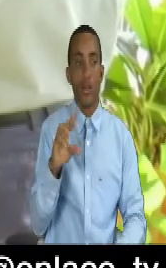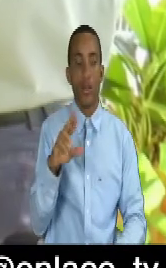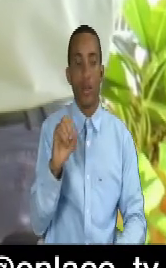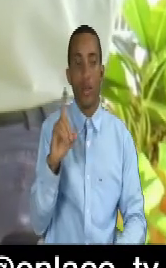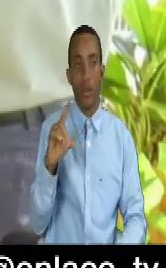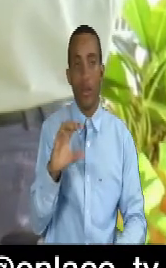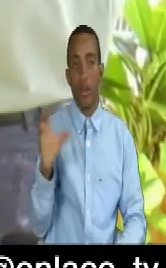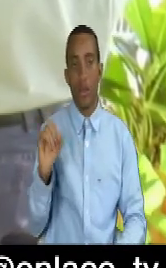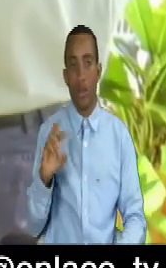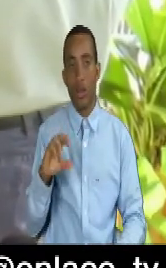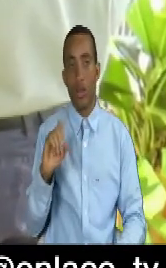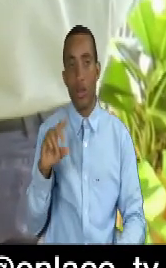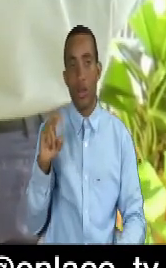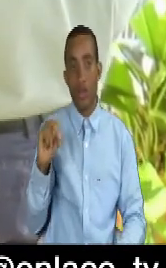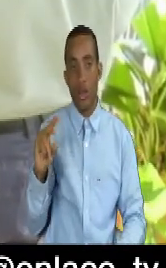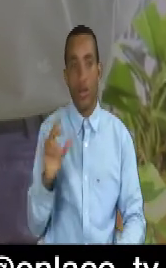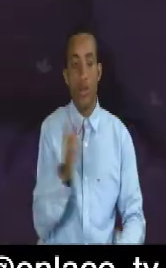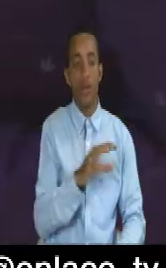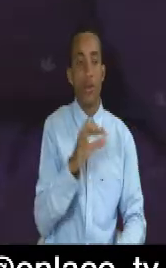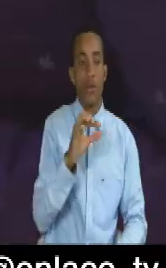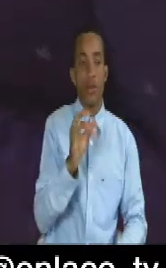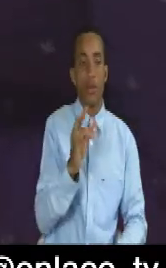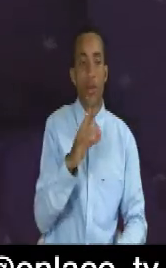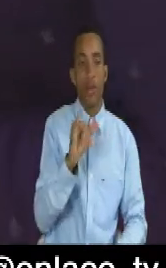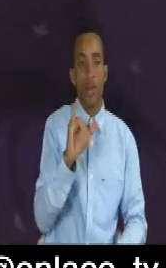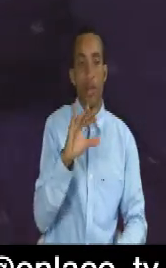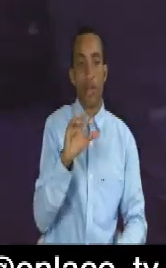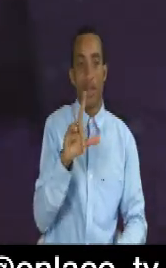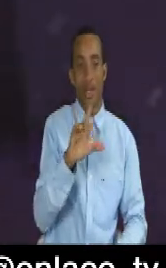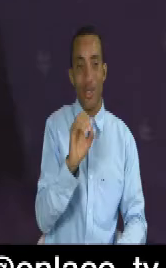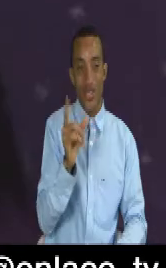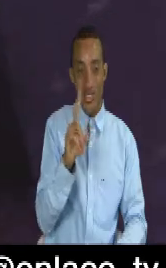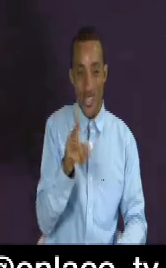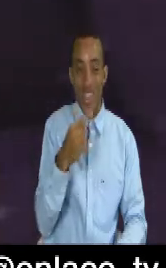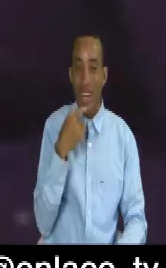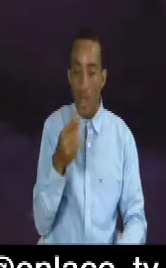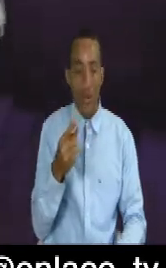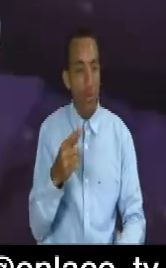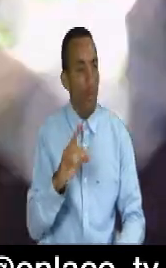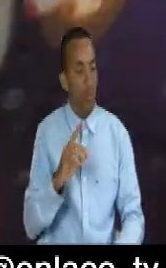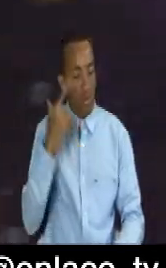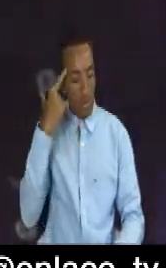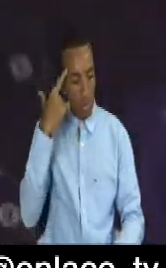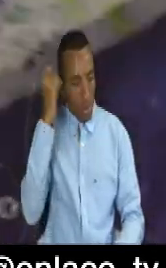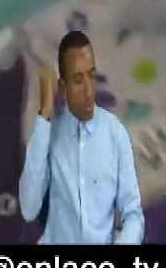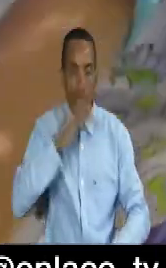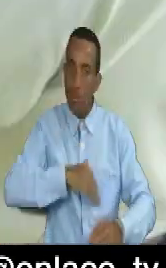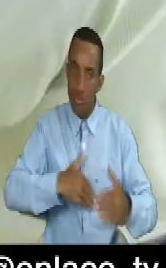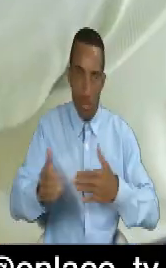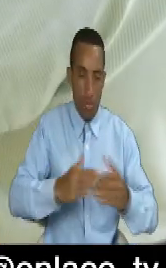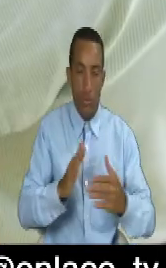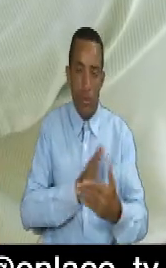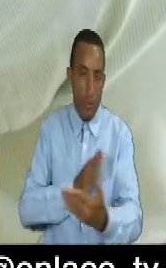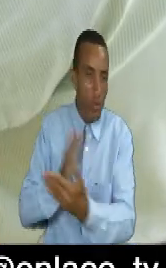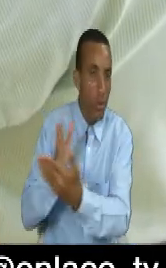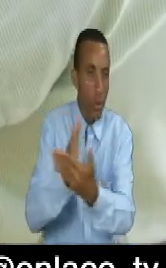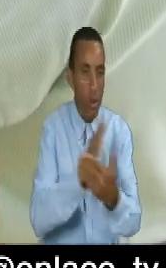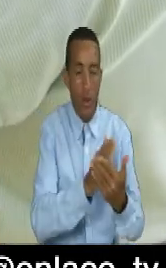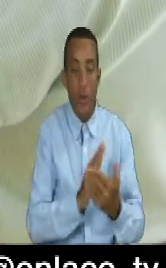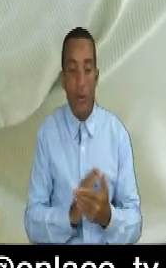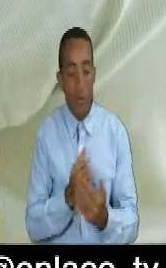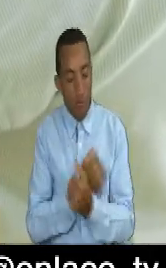Velandia y Amparo Trillos son los valientes que sin pensarlo dos veces están dispuestos para brindar ese calor humano que en muchas